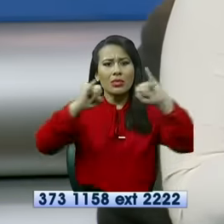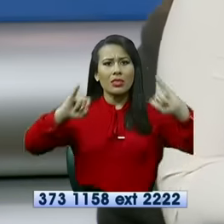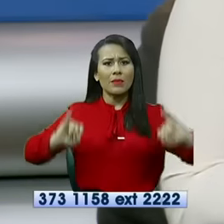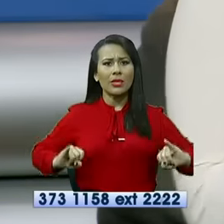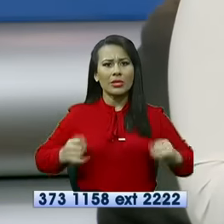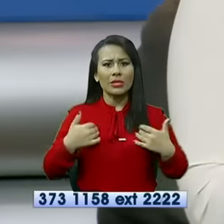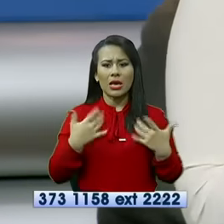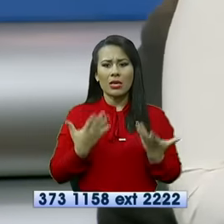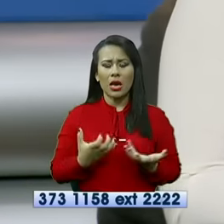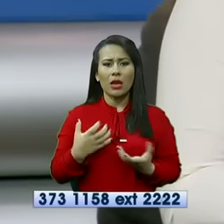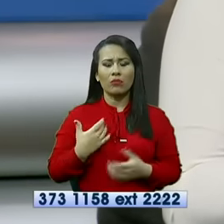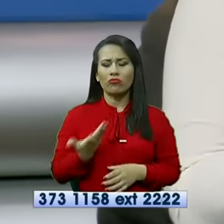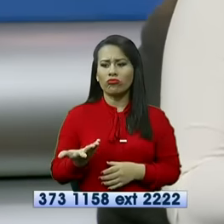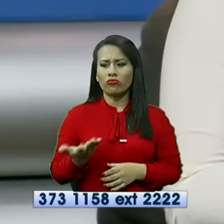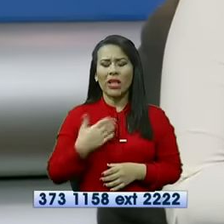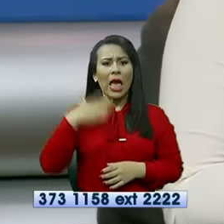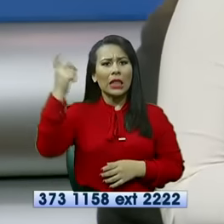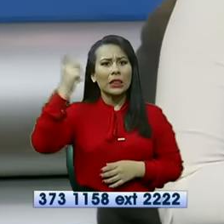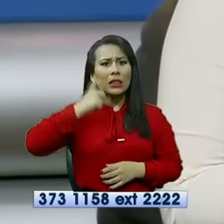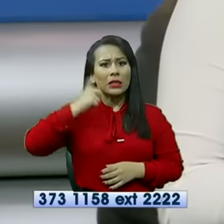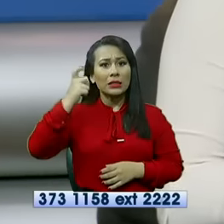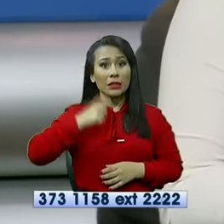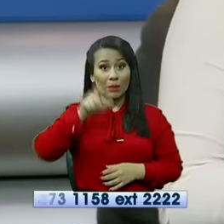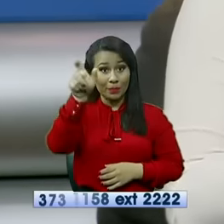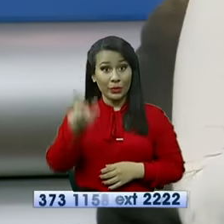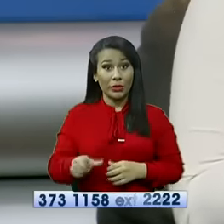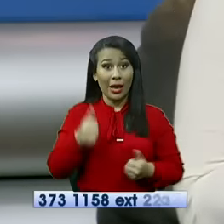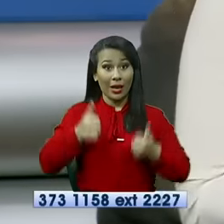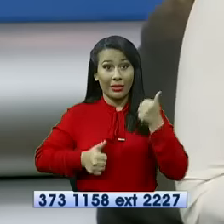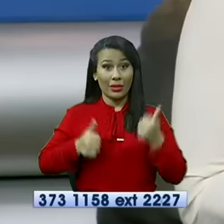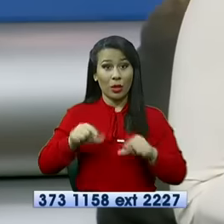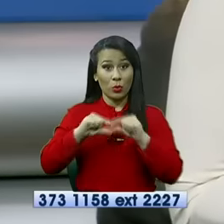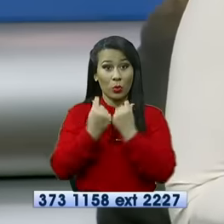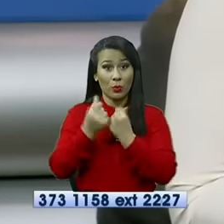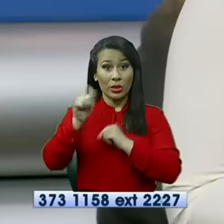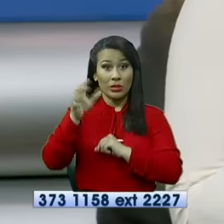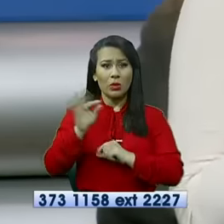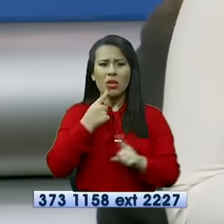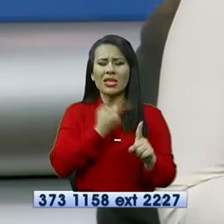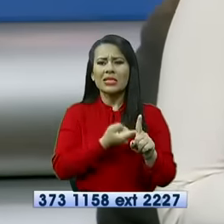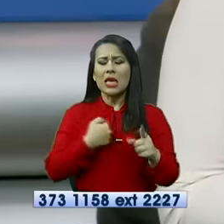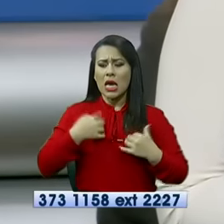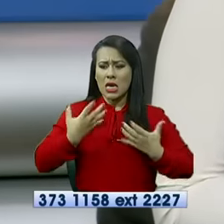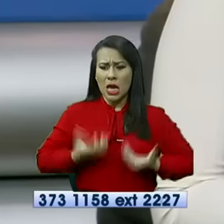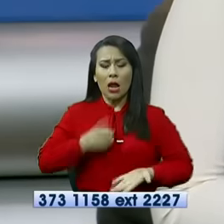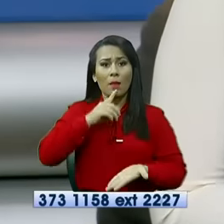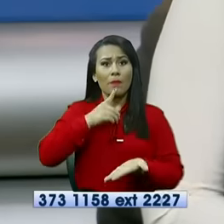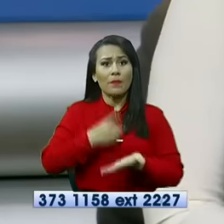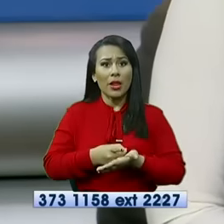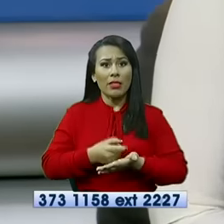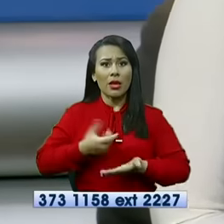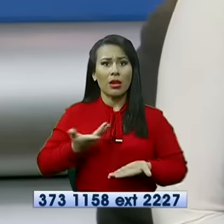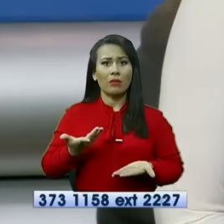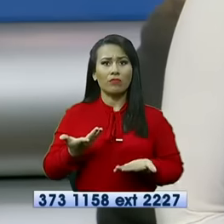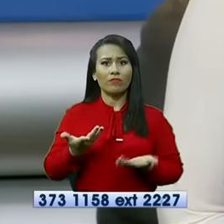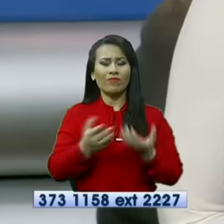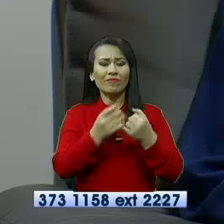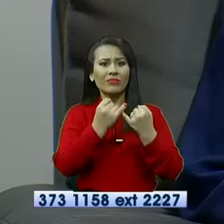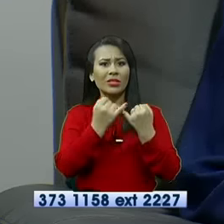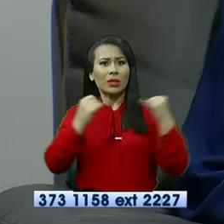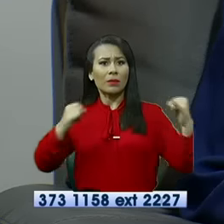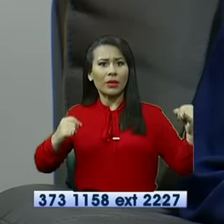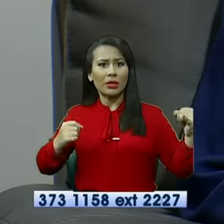y recuperar lo que él denomina la necesidad eh de una verdadera institucionalidad que fortalezca la democracia